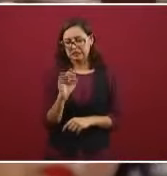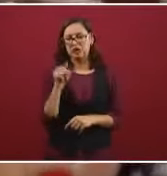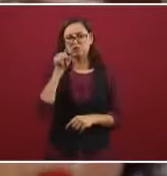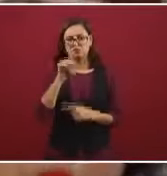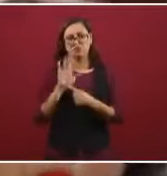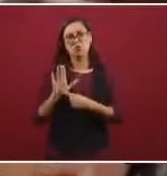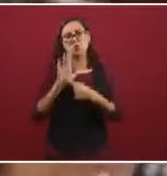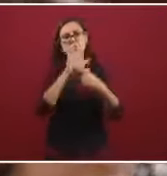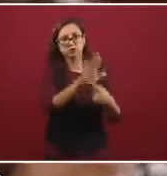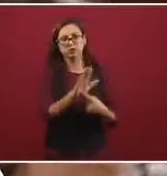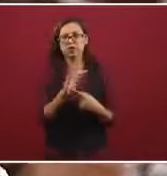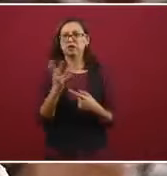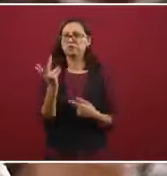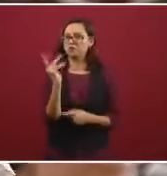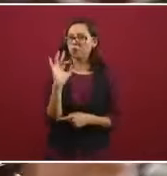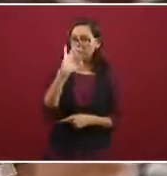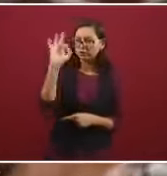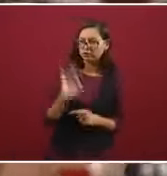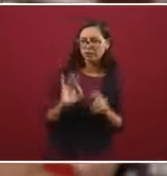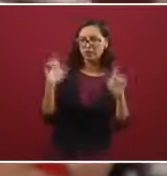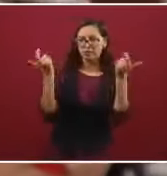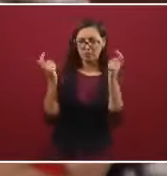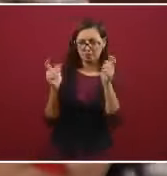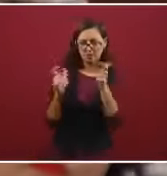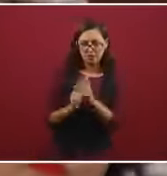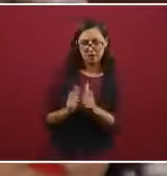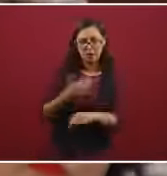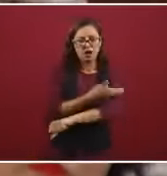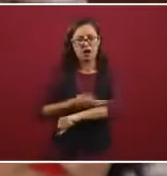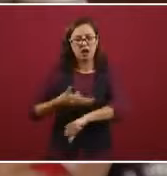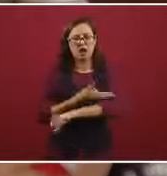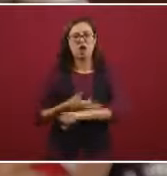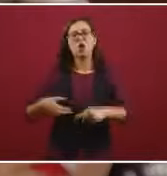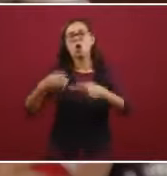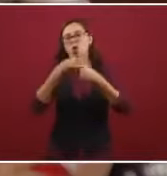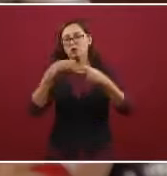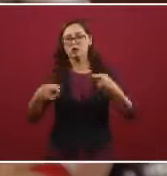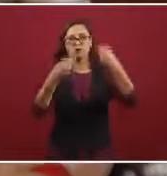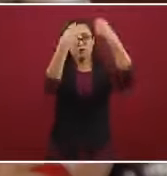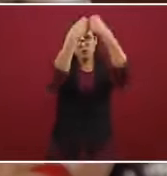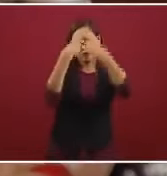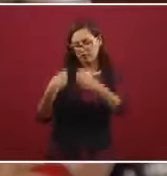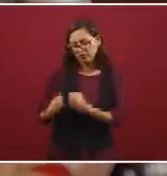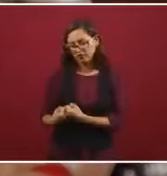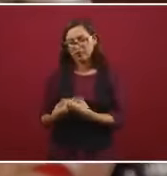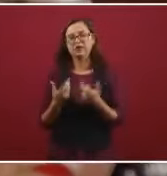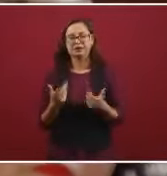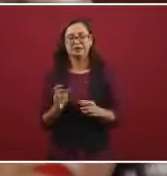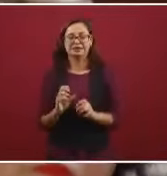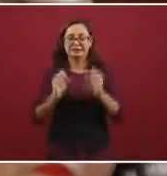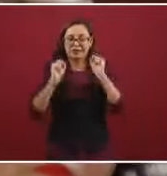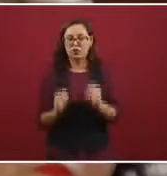reordenamiento de las fronteras. Seguro que lo están viendo ahorita. Mi